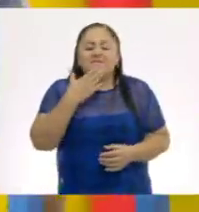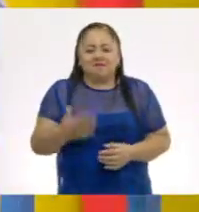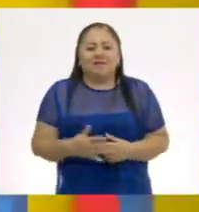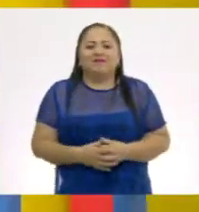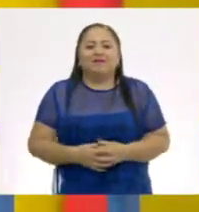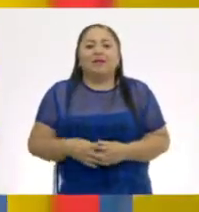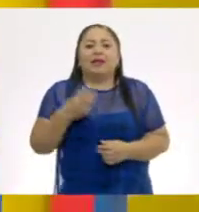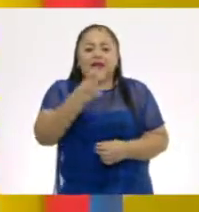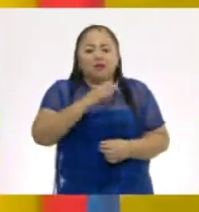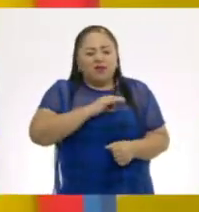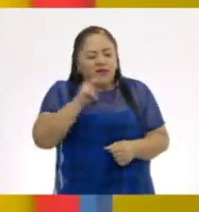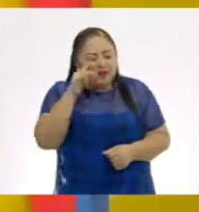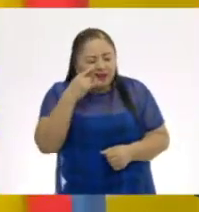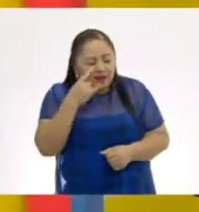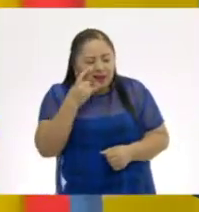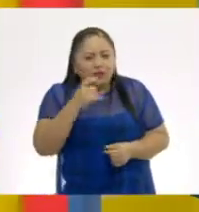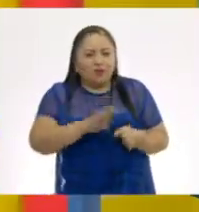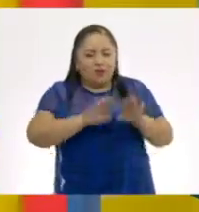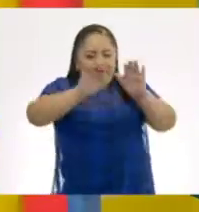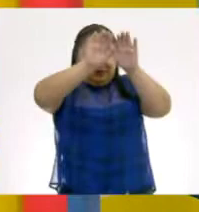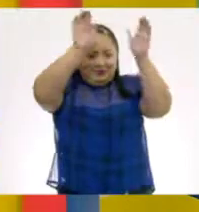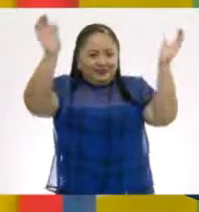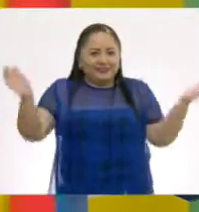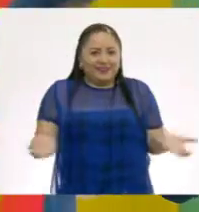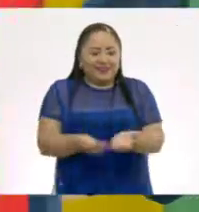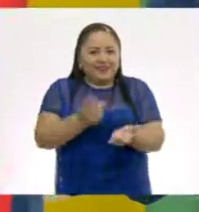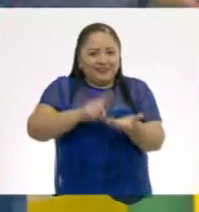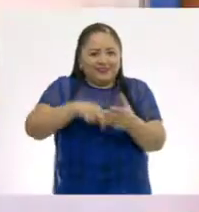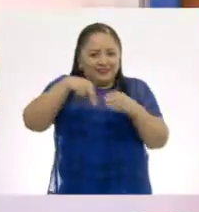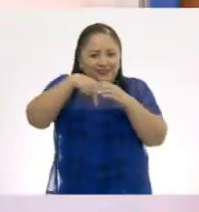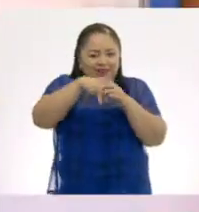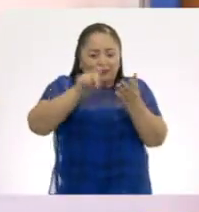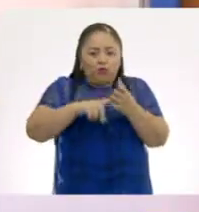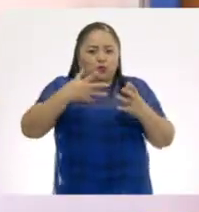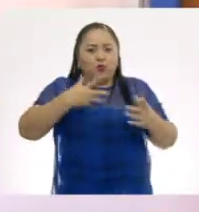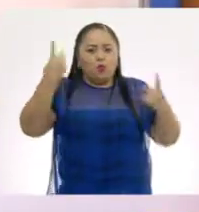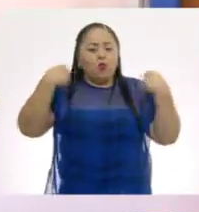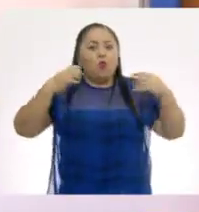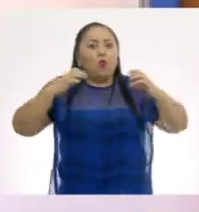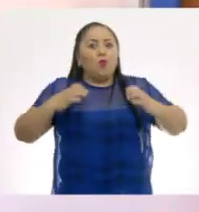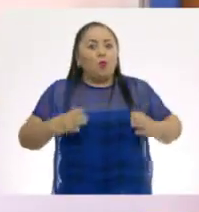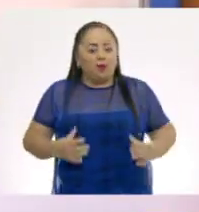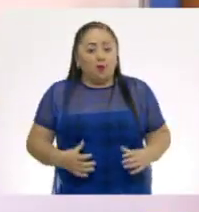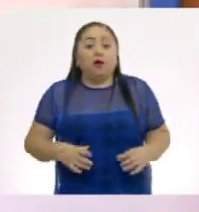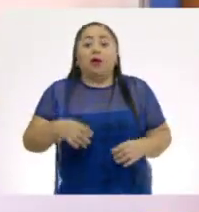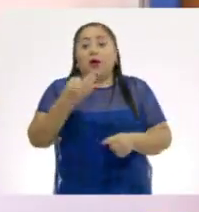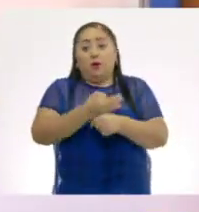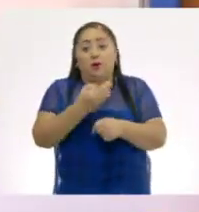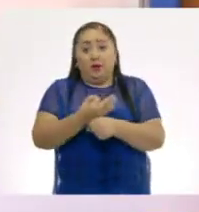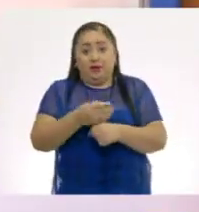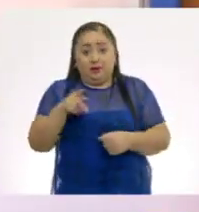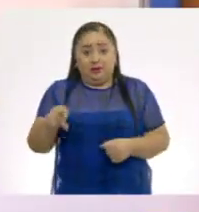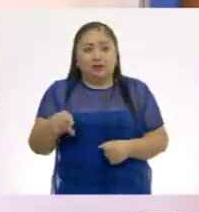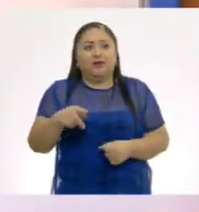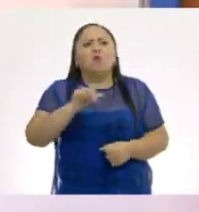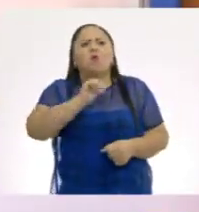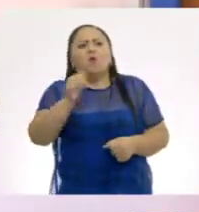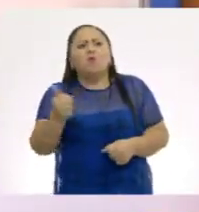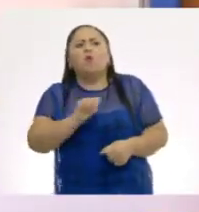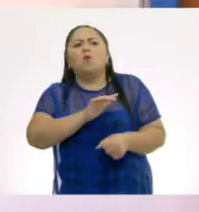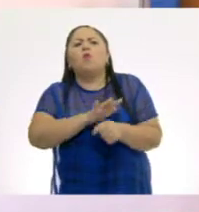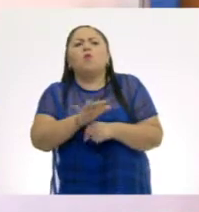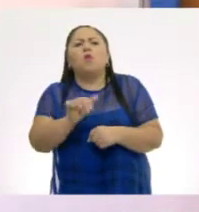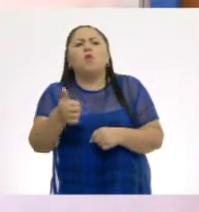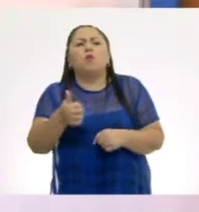en que podemos explorar esta kinesfera que tenemos en nuestro cuerpo. Bueno, y para esto, vamos a utilizar de